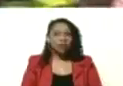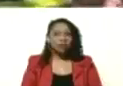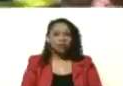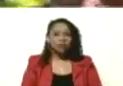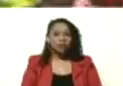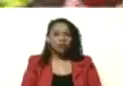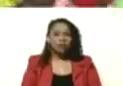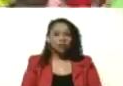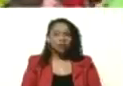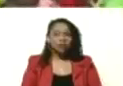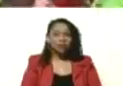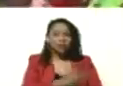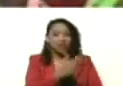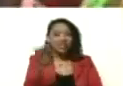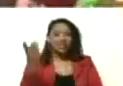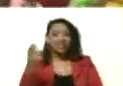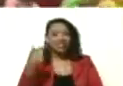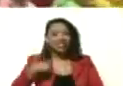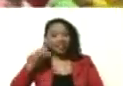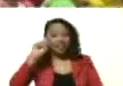Ustedes tienen este documento,